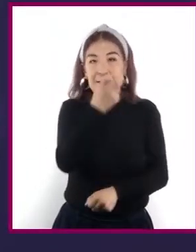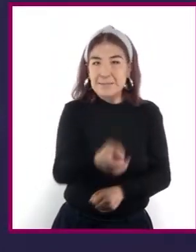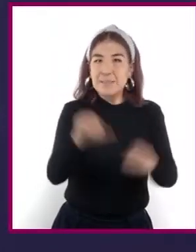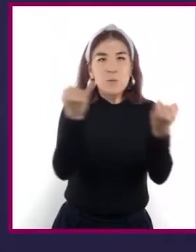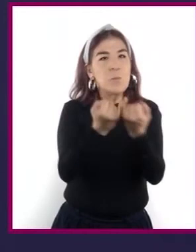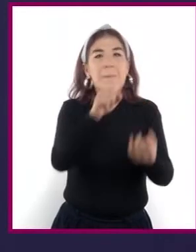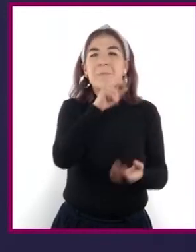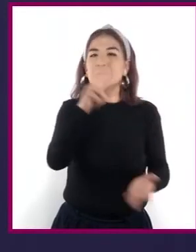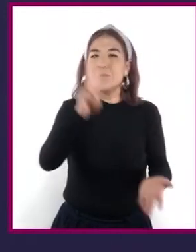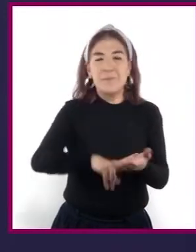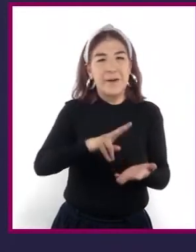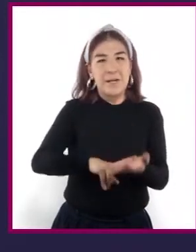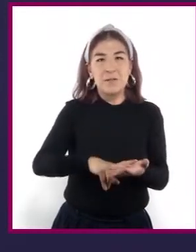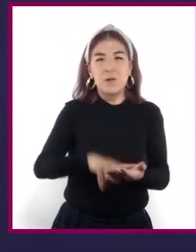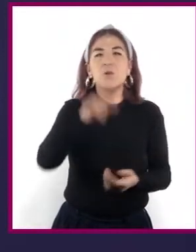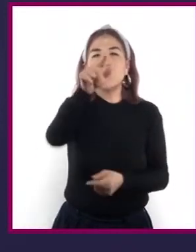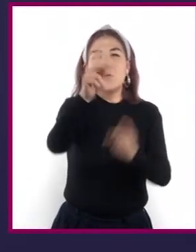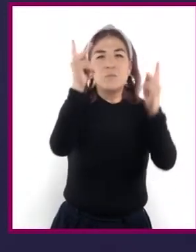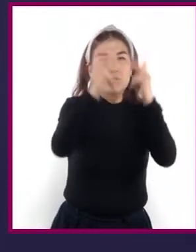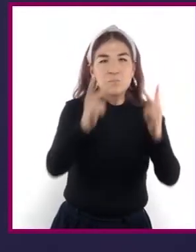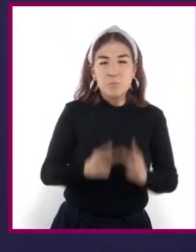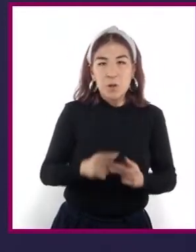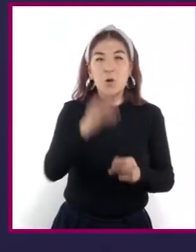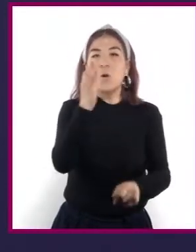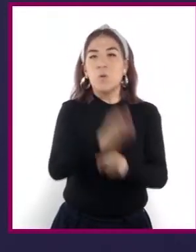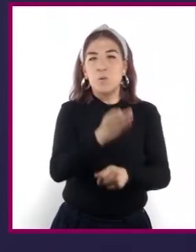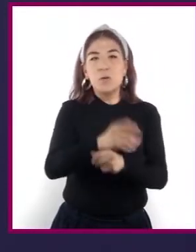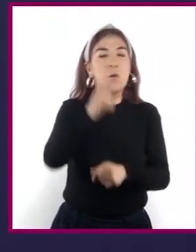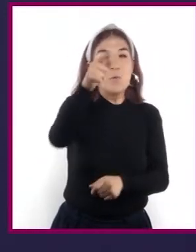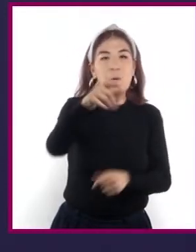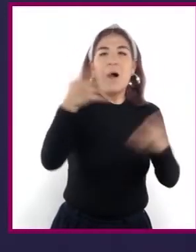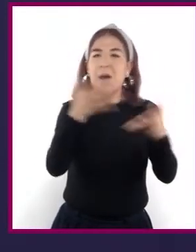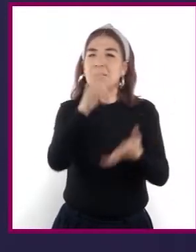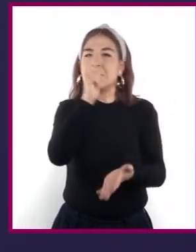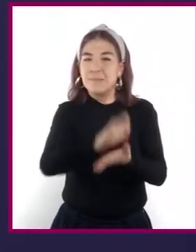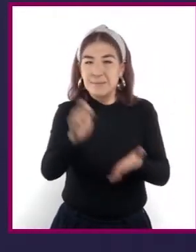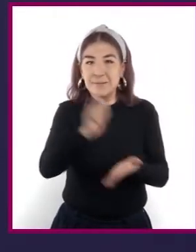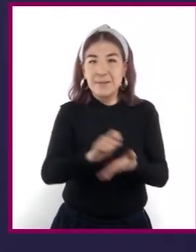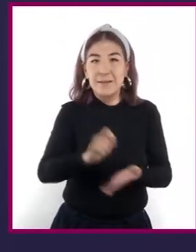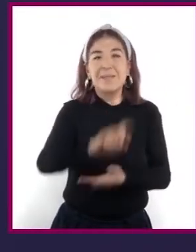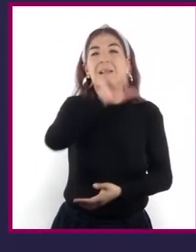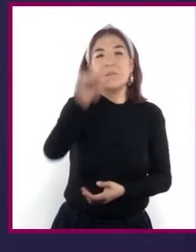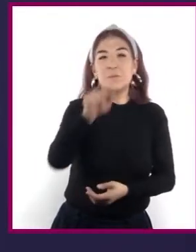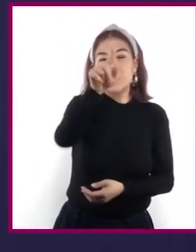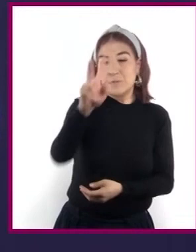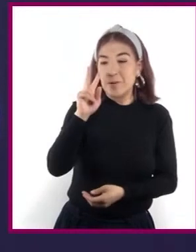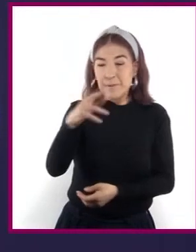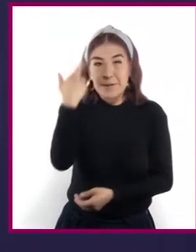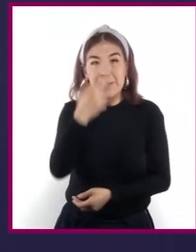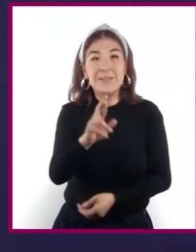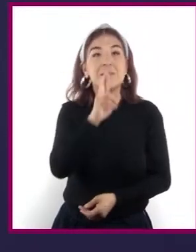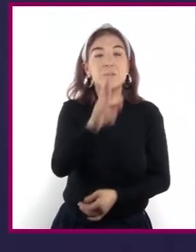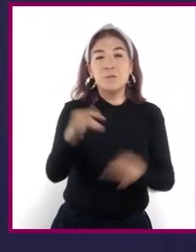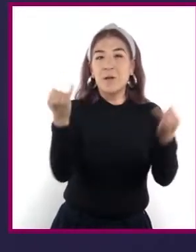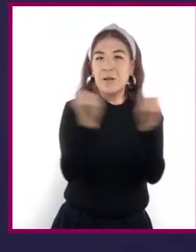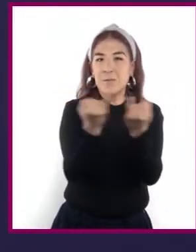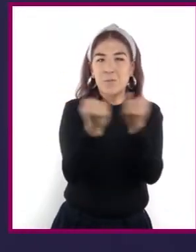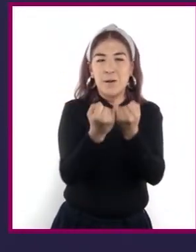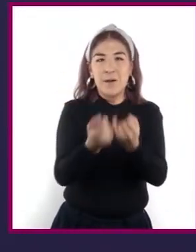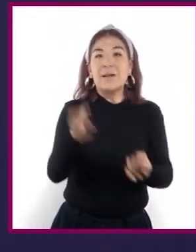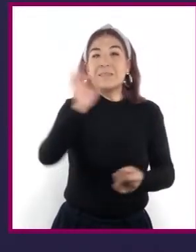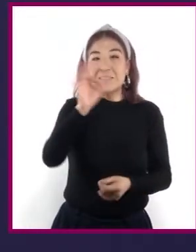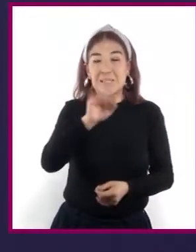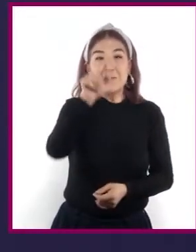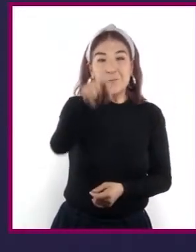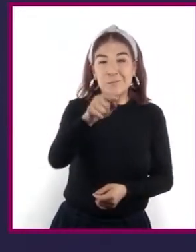mismos valores. Comparen el procedimiento que ustedes emplearon y verifiquen sus resultados. En caso